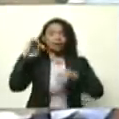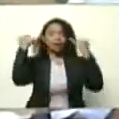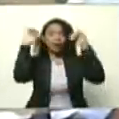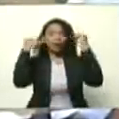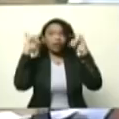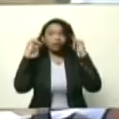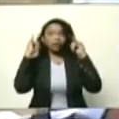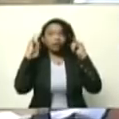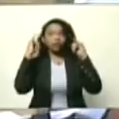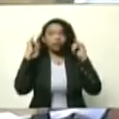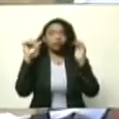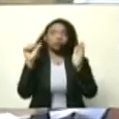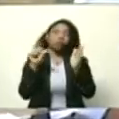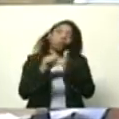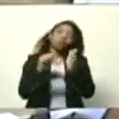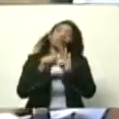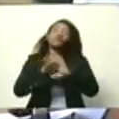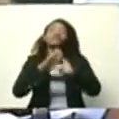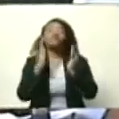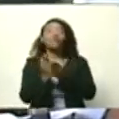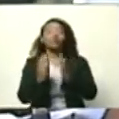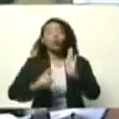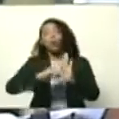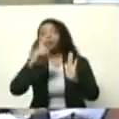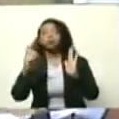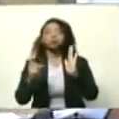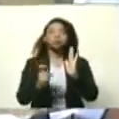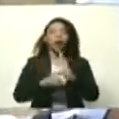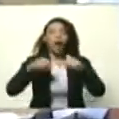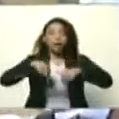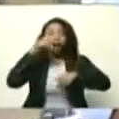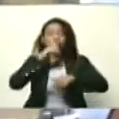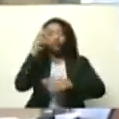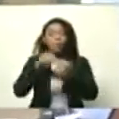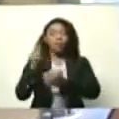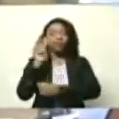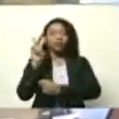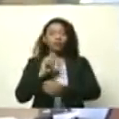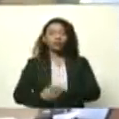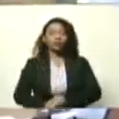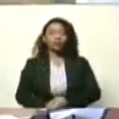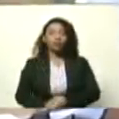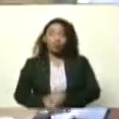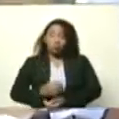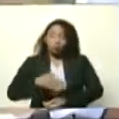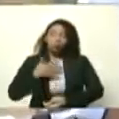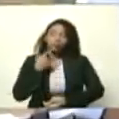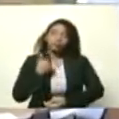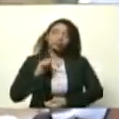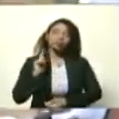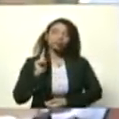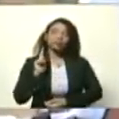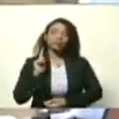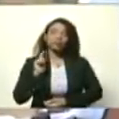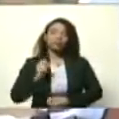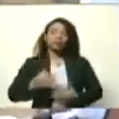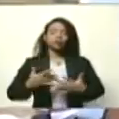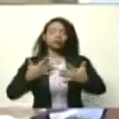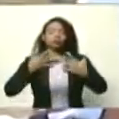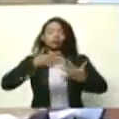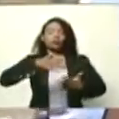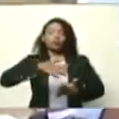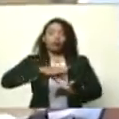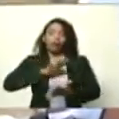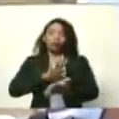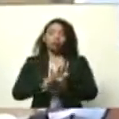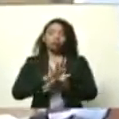esta celebración, donde el mundo en general, este año 2022, bueno, pudo tener un respiro en cuanto